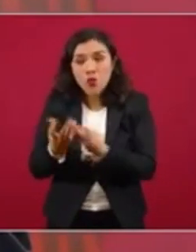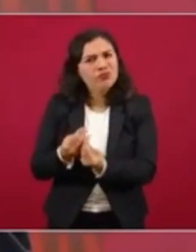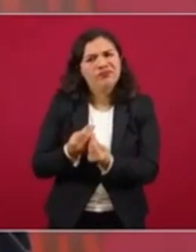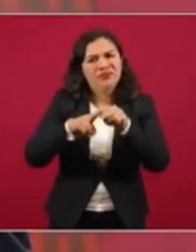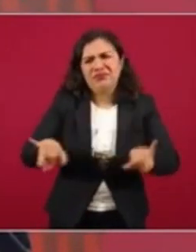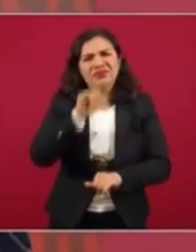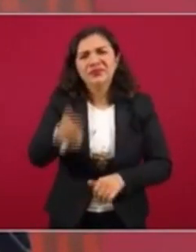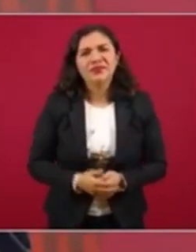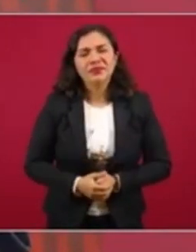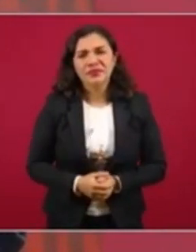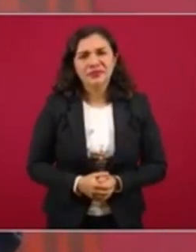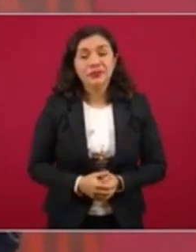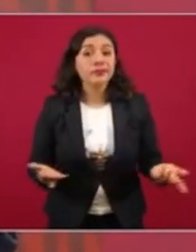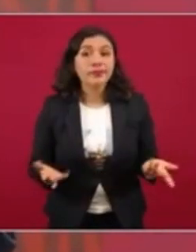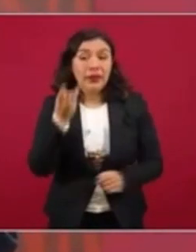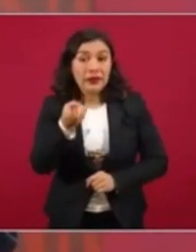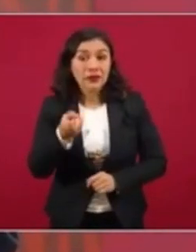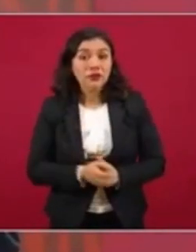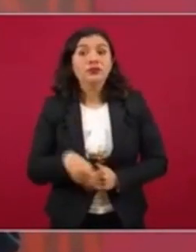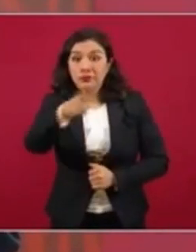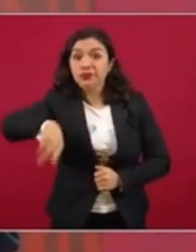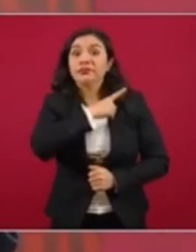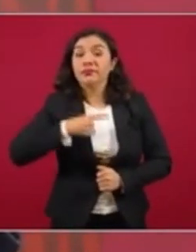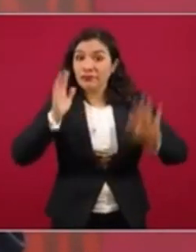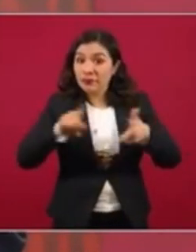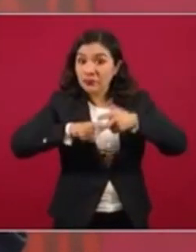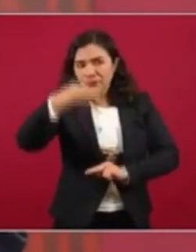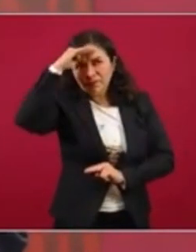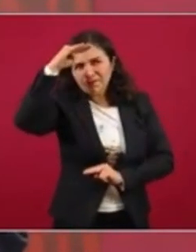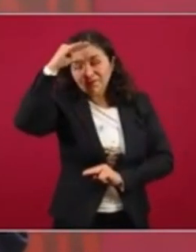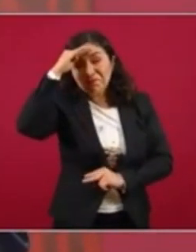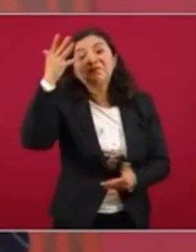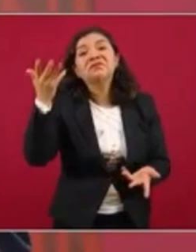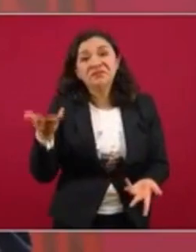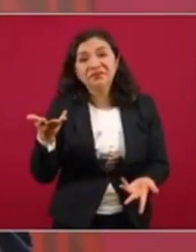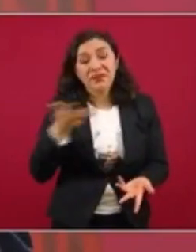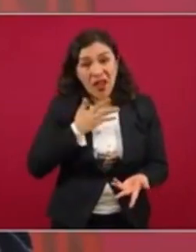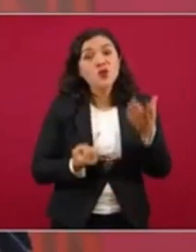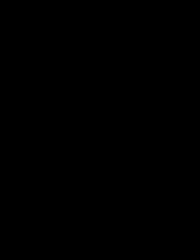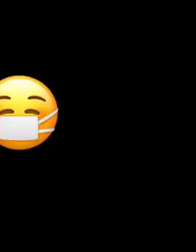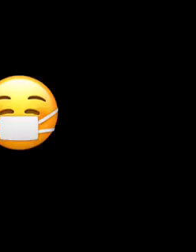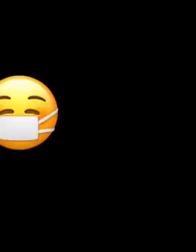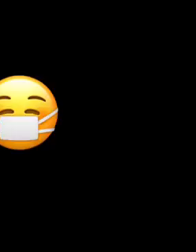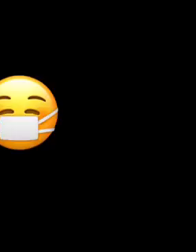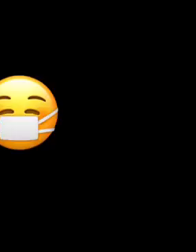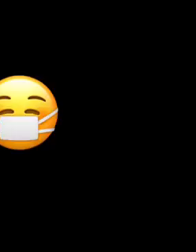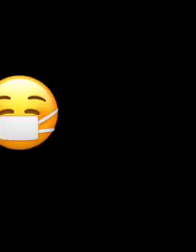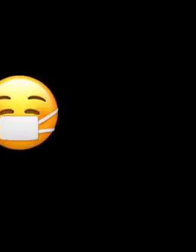Entonces, que vayan pensando que hay una nueva realidad.